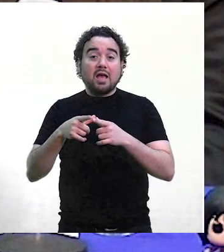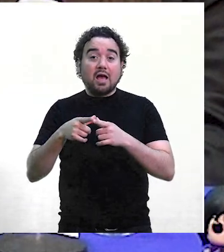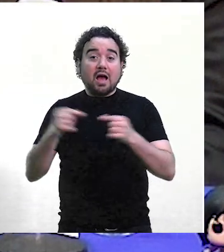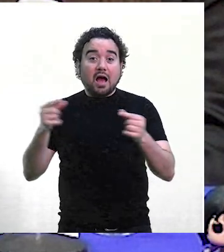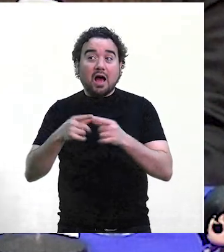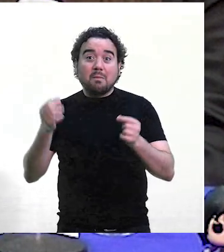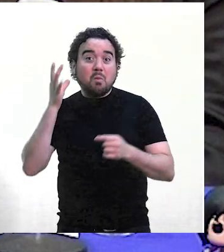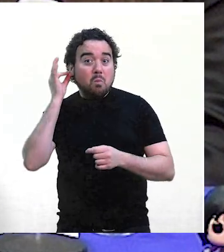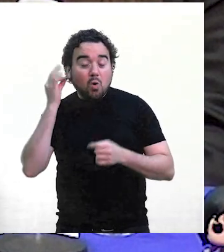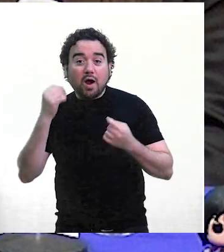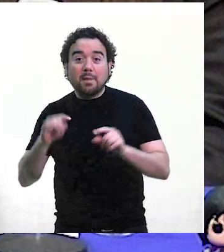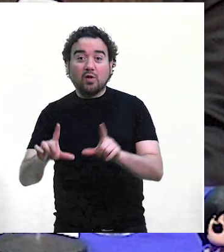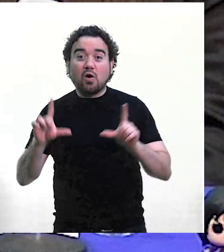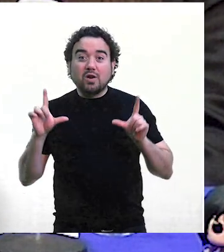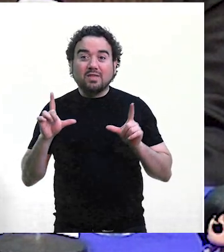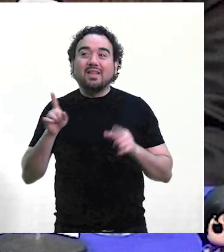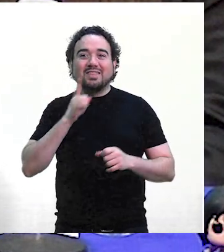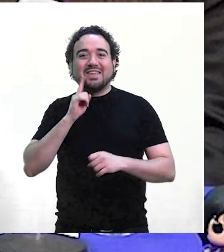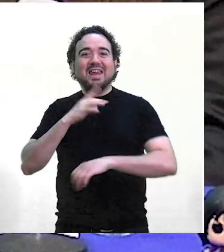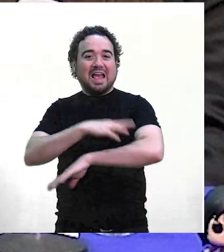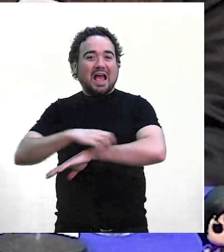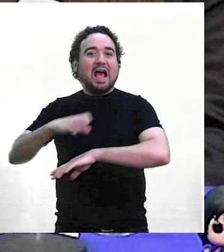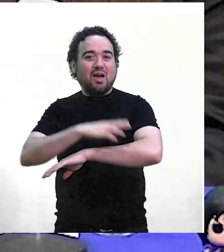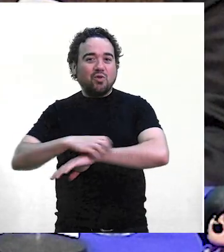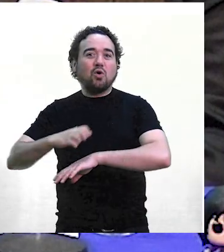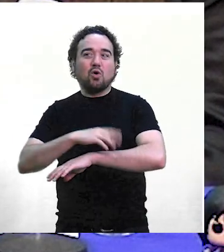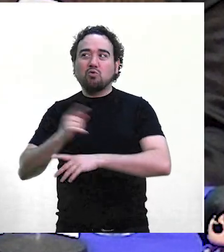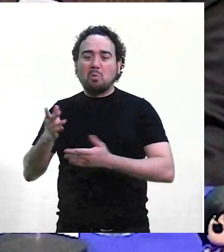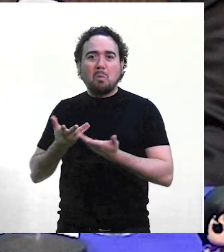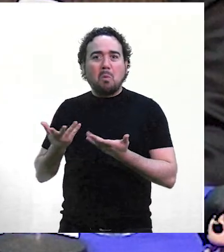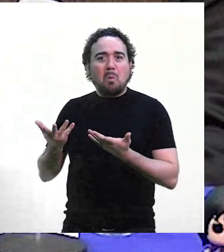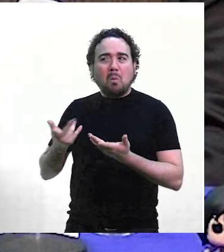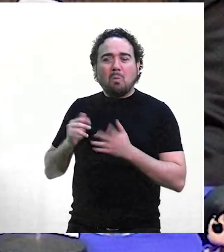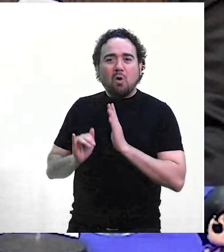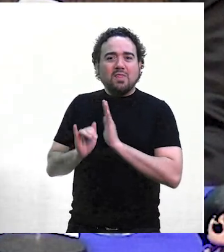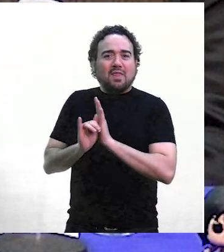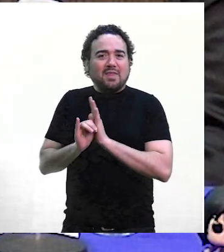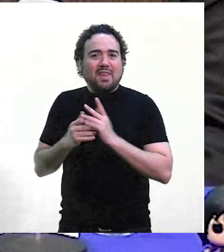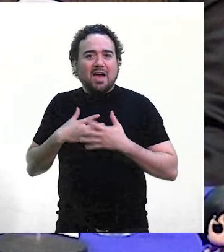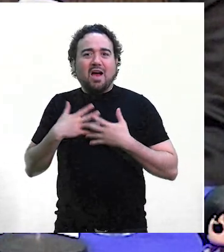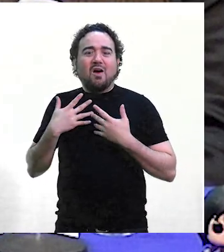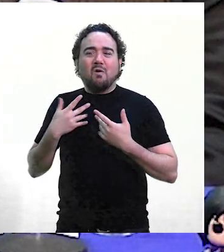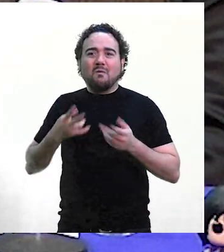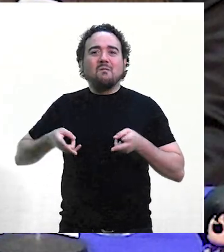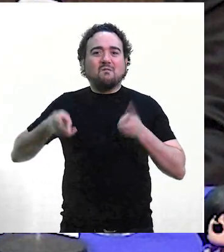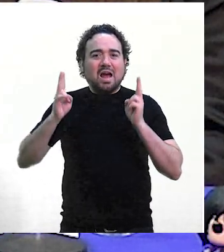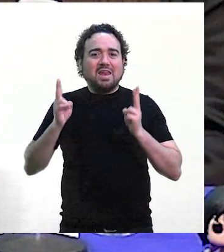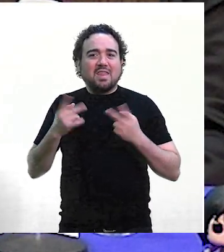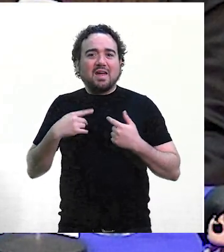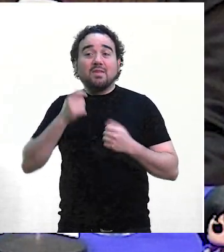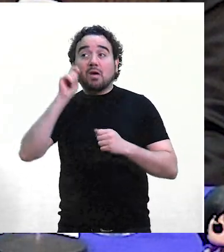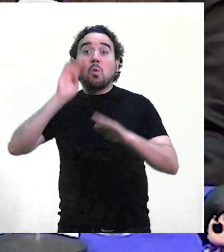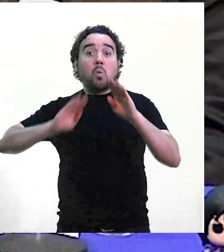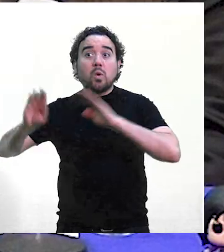que en Japón te digan, mira, las mujeres protagonistas tienen gatos, igual te hace sentir como con cierta identidad, como, mira, O validación